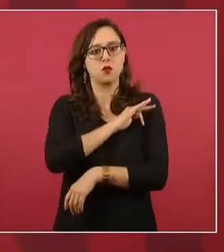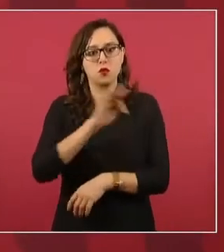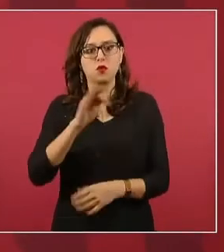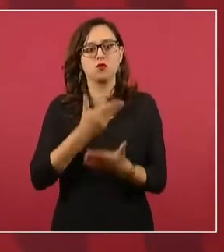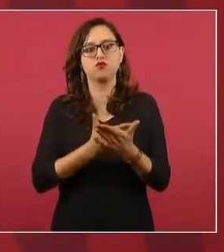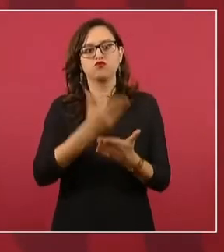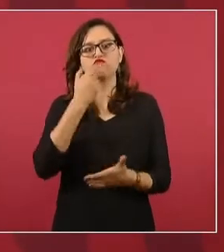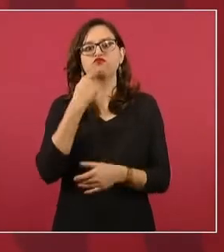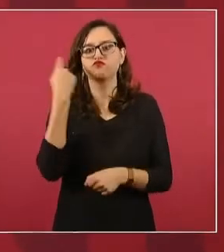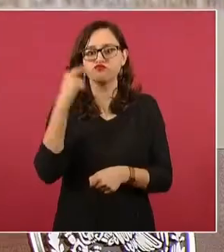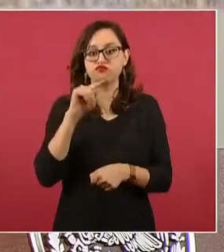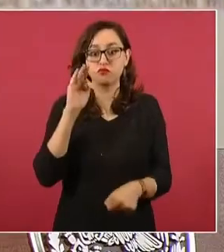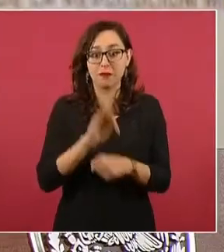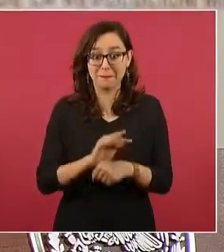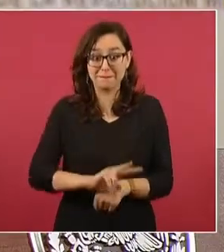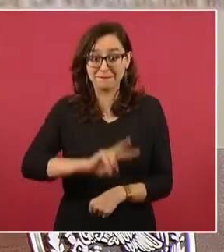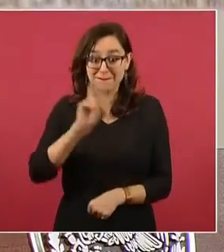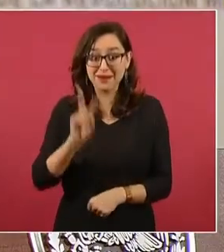la libertad